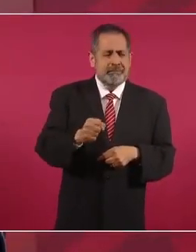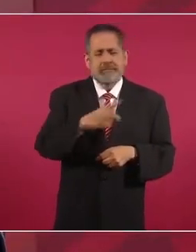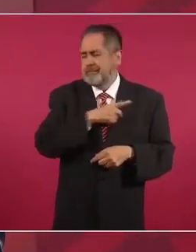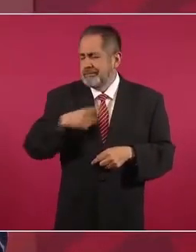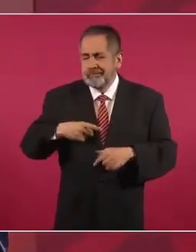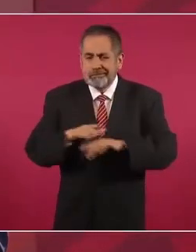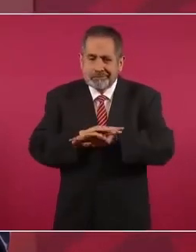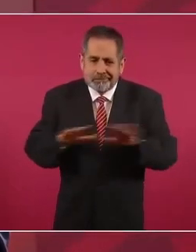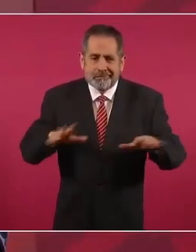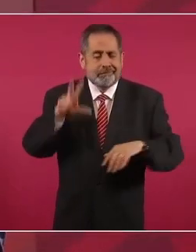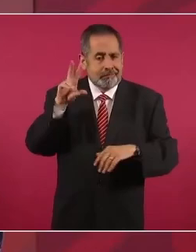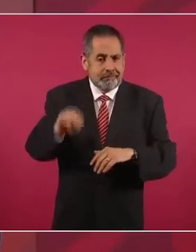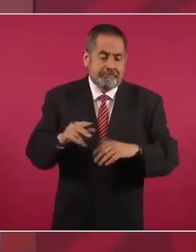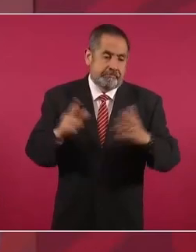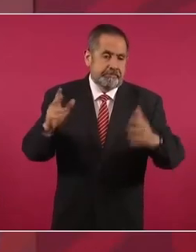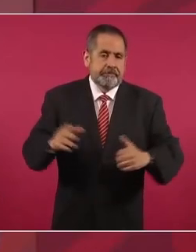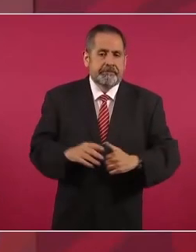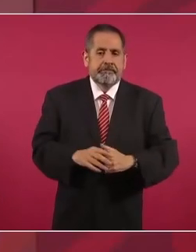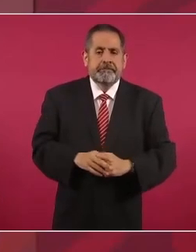Entonces,